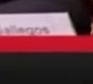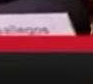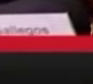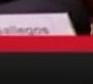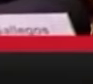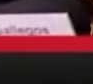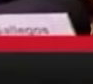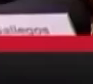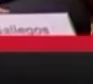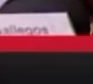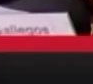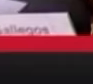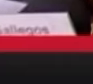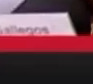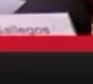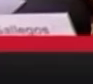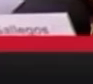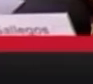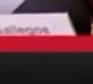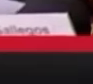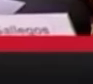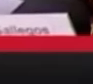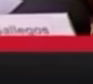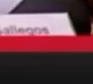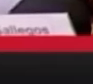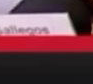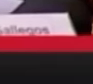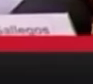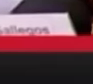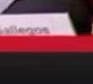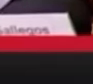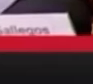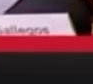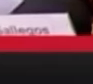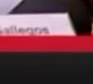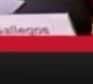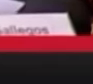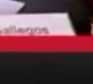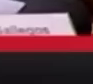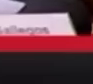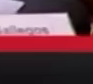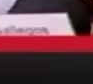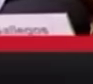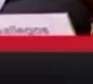entendemos que son temas muy serios que finalmente toda la población debe de conocer.